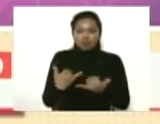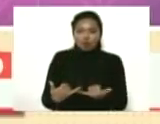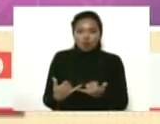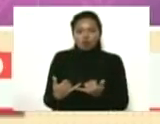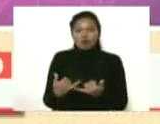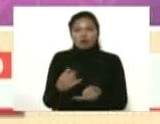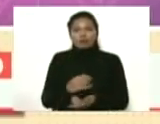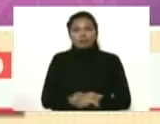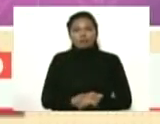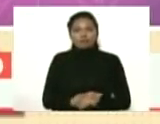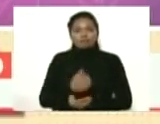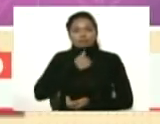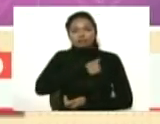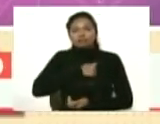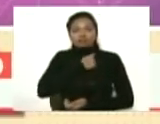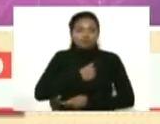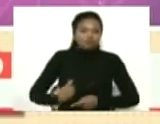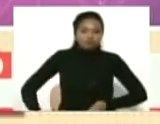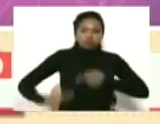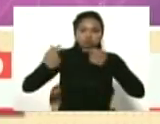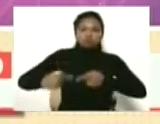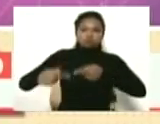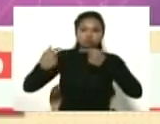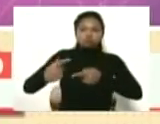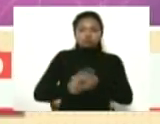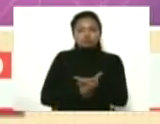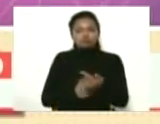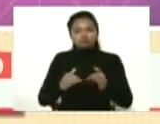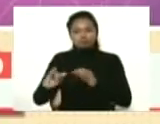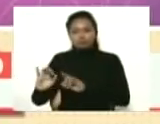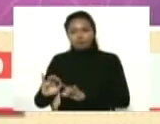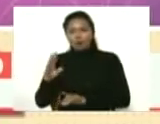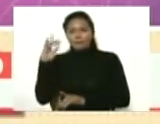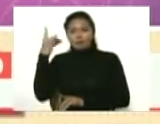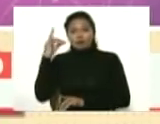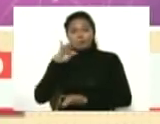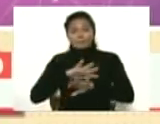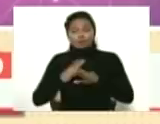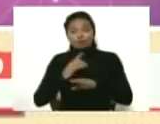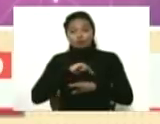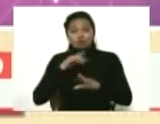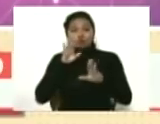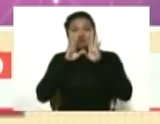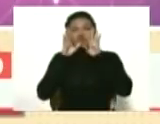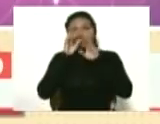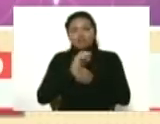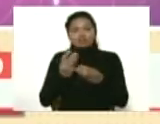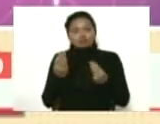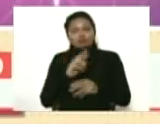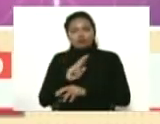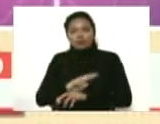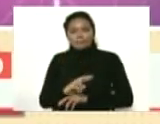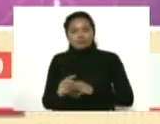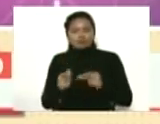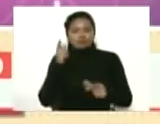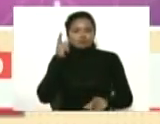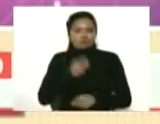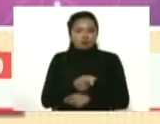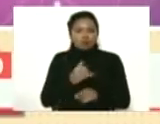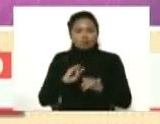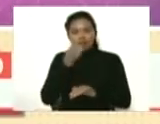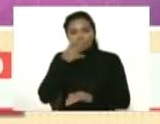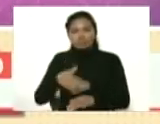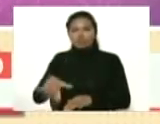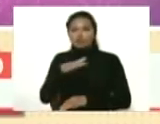ocasionado lamentables enfrentamientos entre los hermanos bolivianos. Pero estamos confiados que pronto, por mandato de su